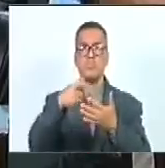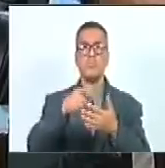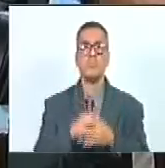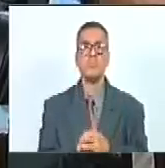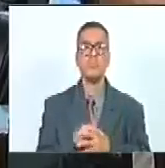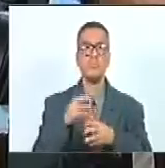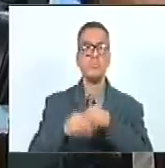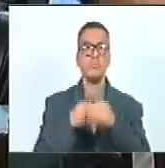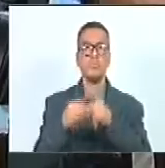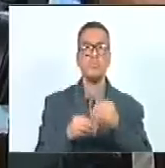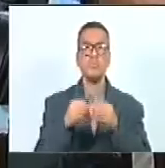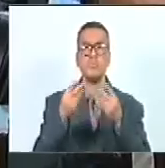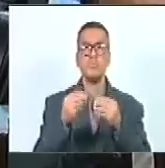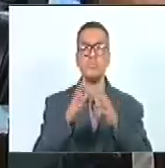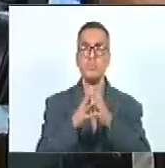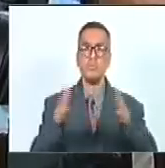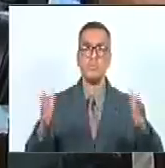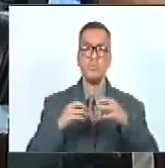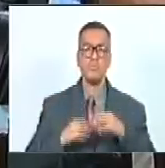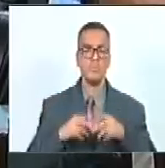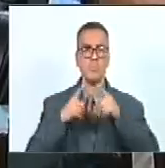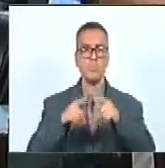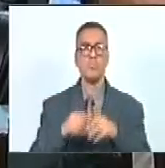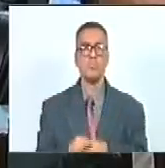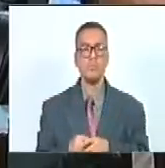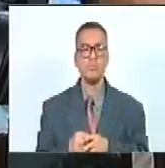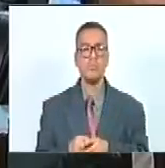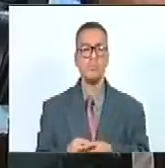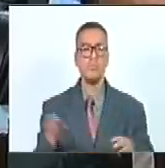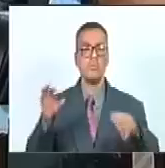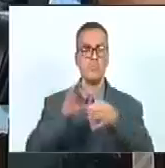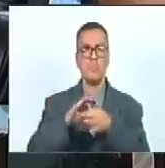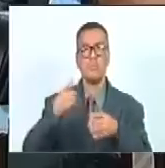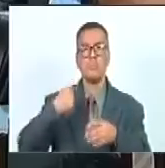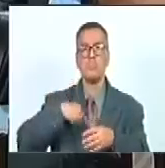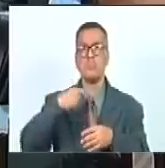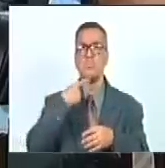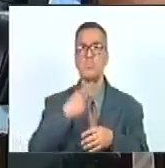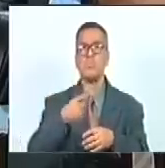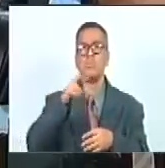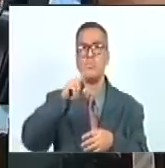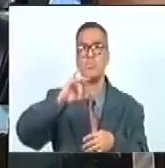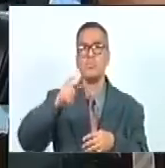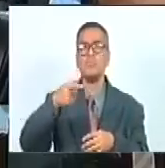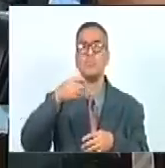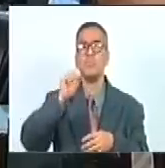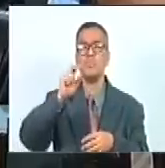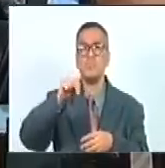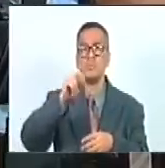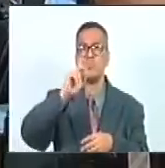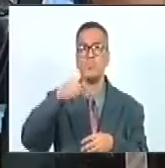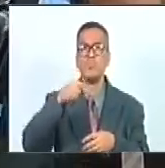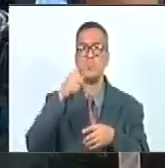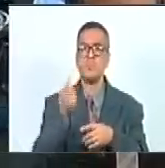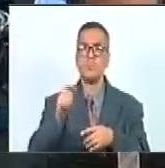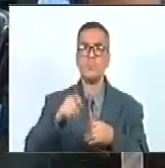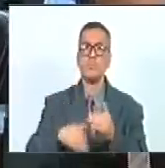van a ser mucho más amplias esas posibilidades. Las alianzas que citó Rigel, pero que también van más